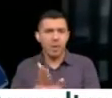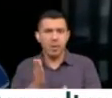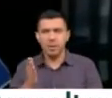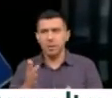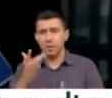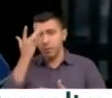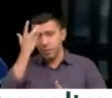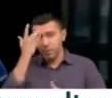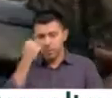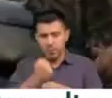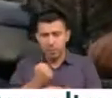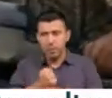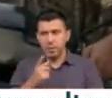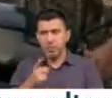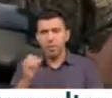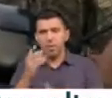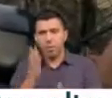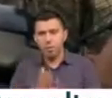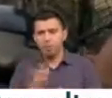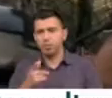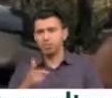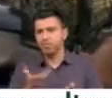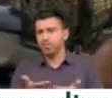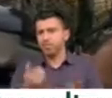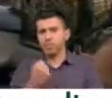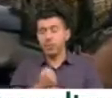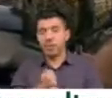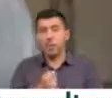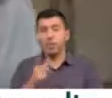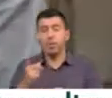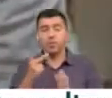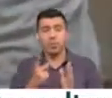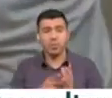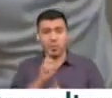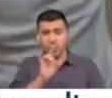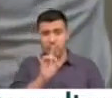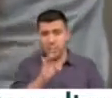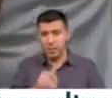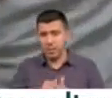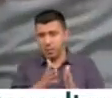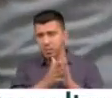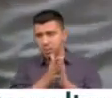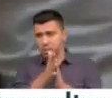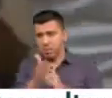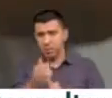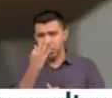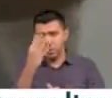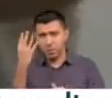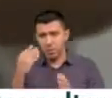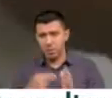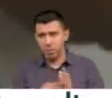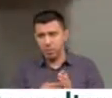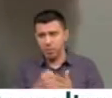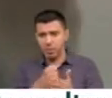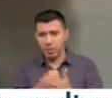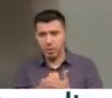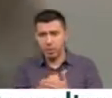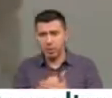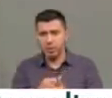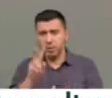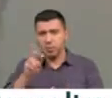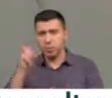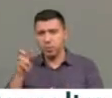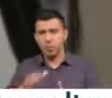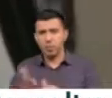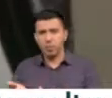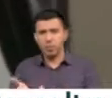trabajo y de enfermedades profesionales. Santander reportó en el 2015 34.400 accidentes de trabajo y 28 muertos